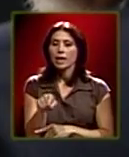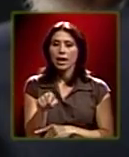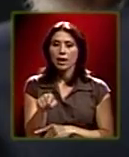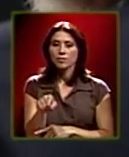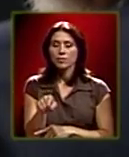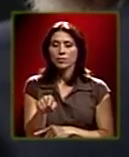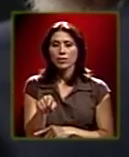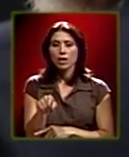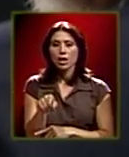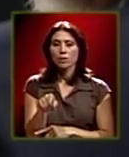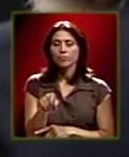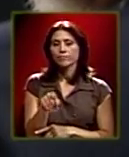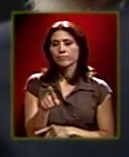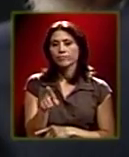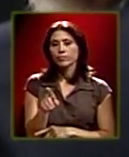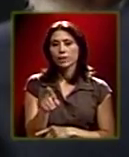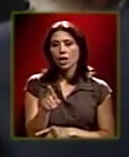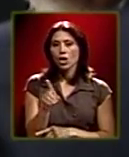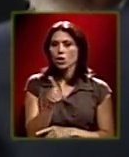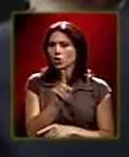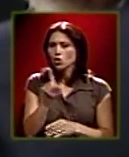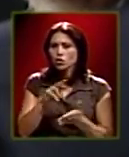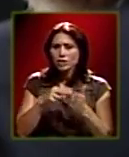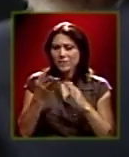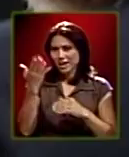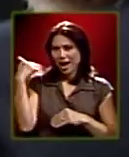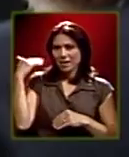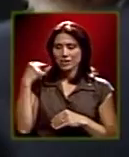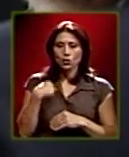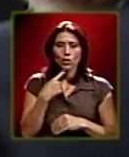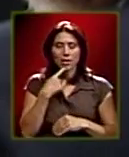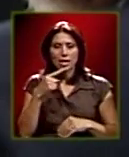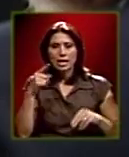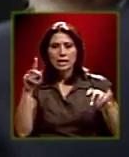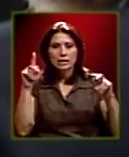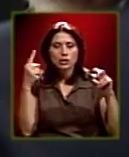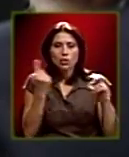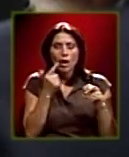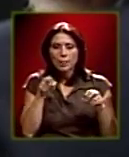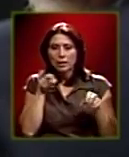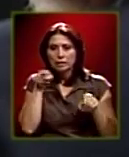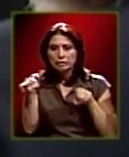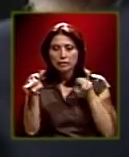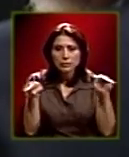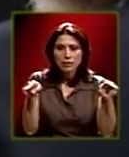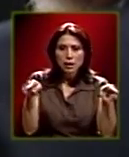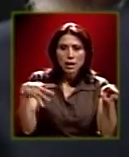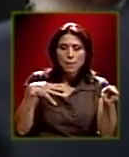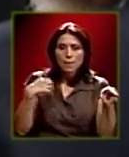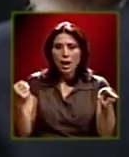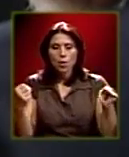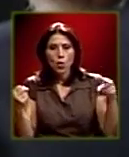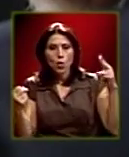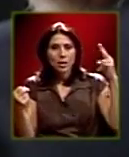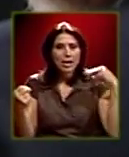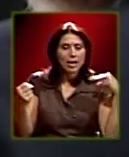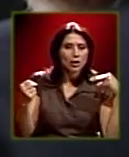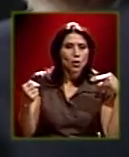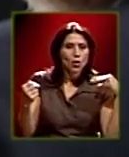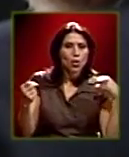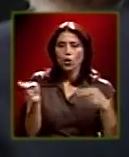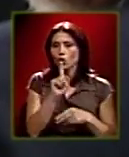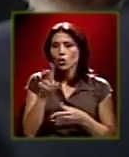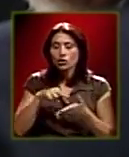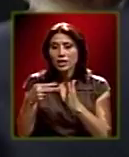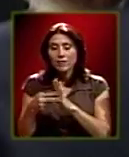no está, diríamos, el blanco y negro que hablaba hace un momentito, no significa que sí al TLC es estar de un lado y no al